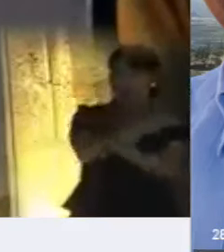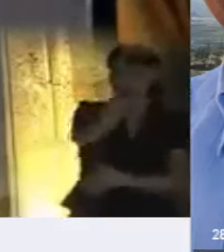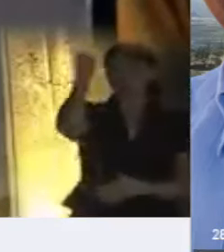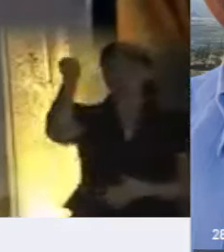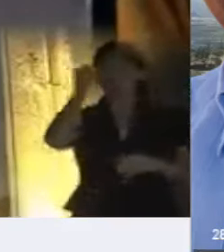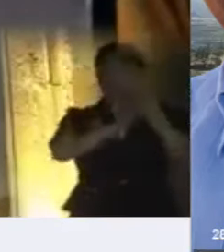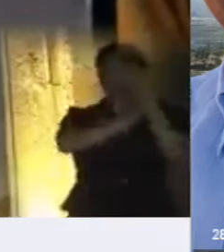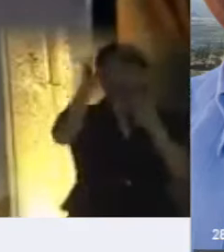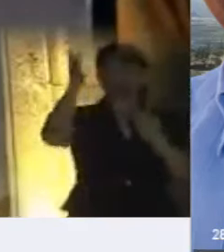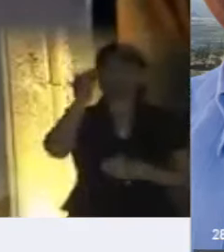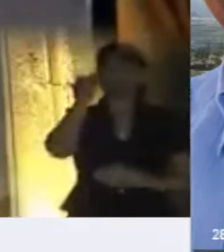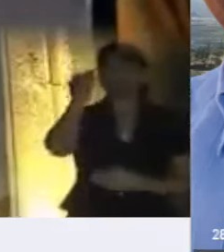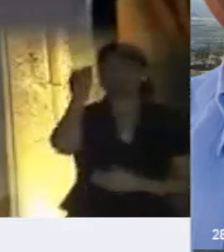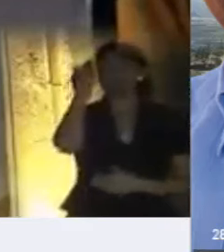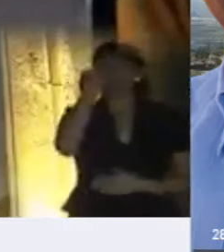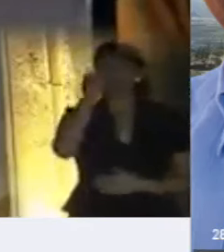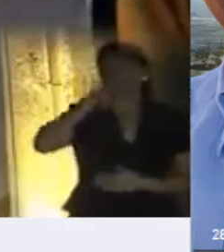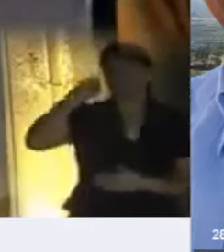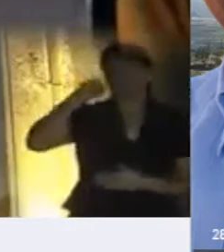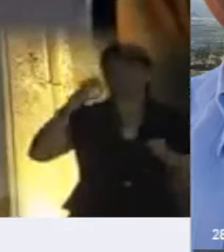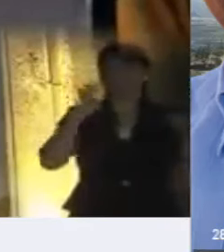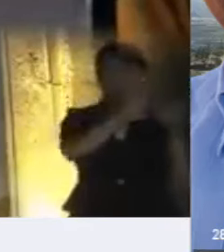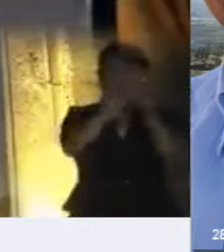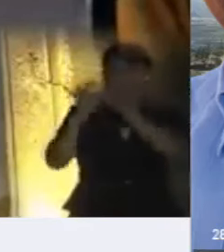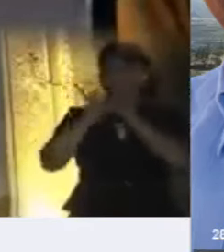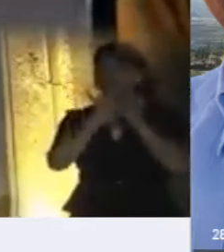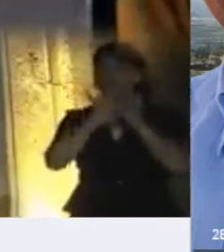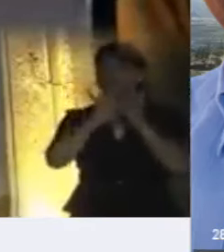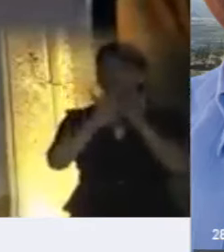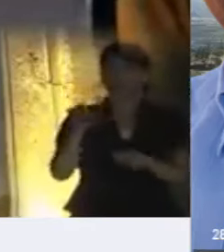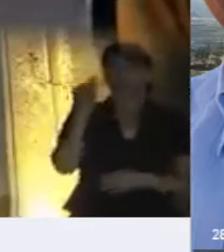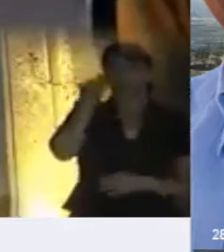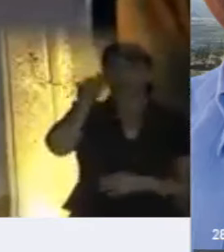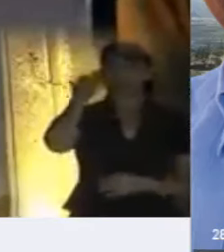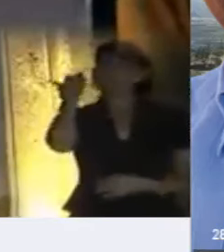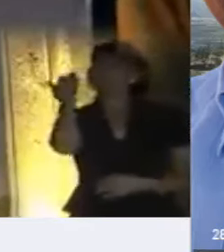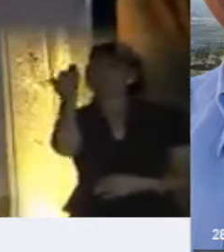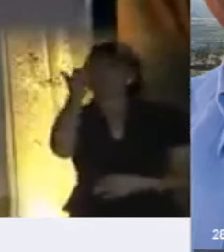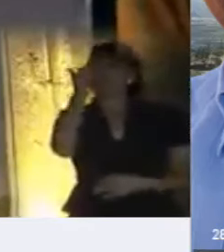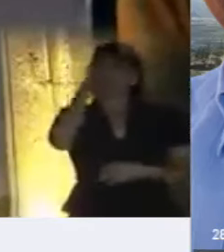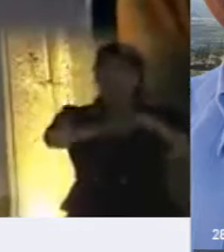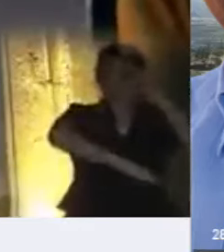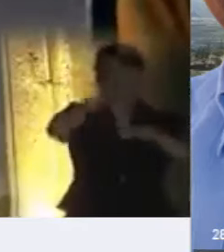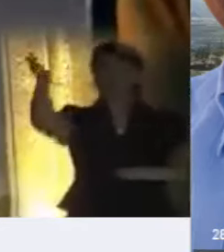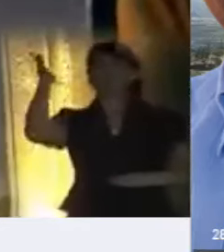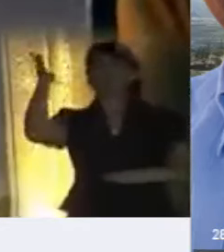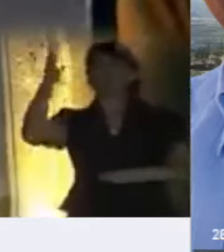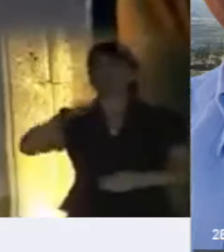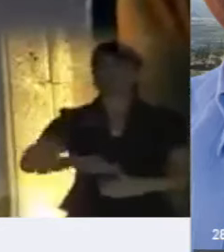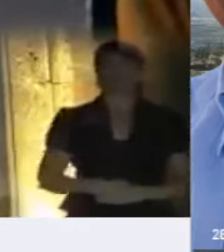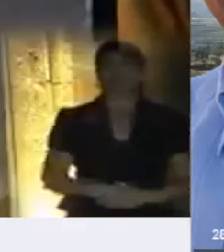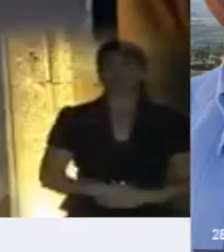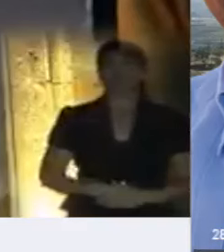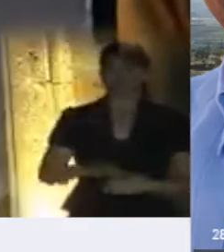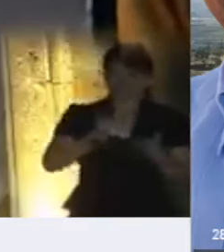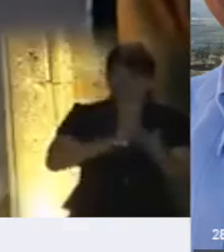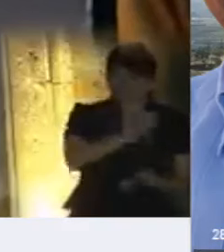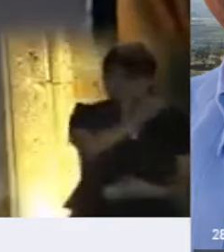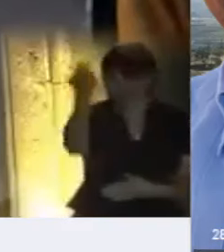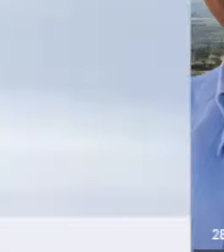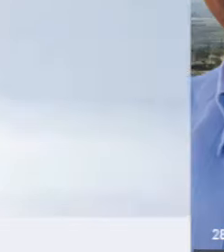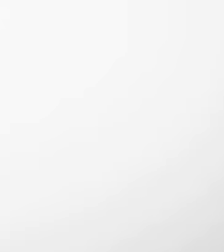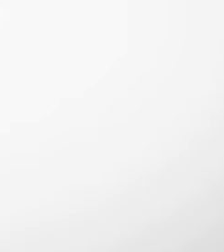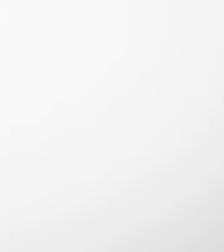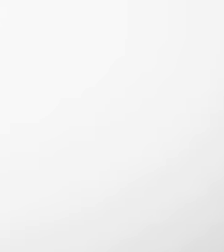ganador. Es tiempo de un Oaxaca unido. Por eso digo, es tiempo de resultados. Muchas